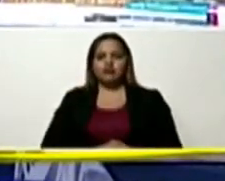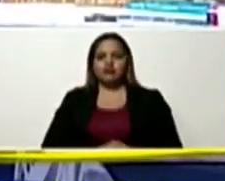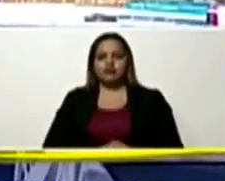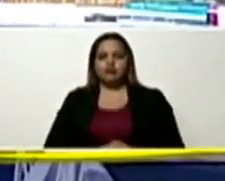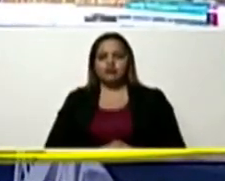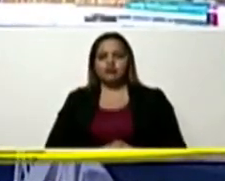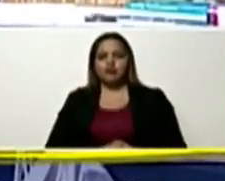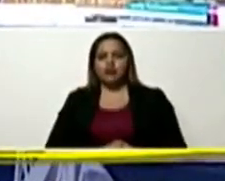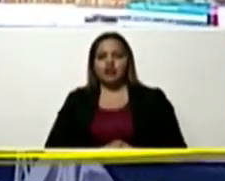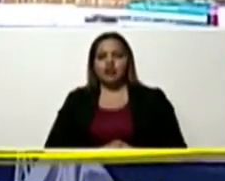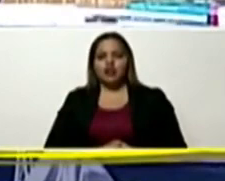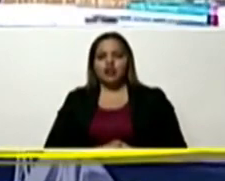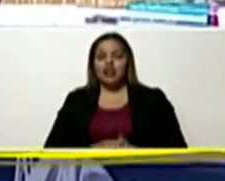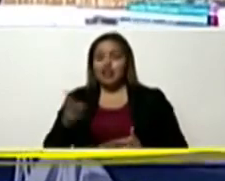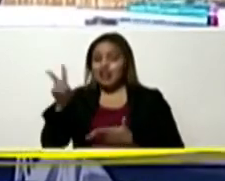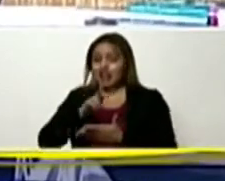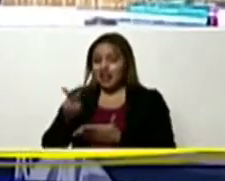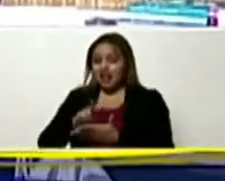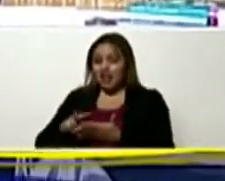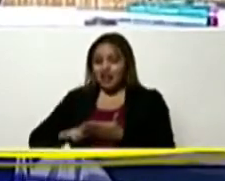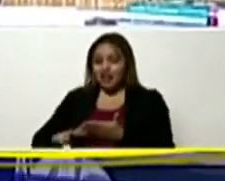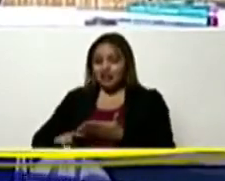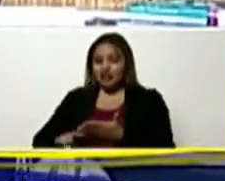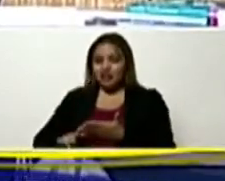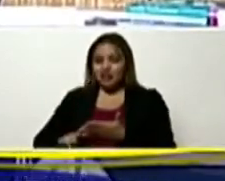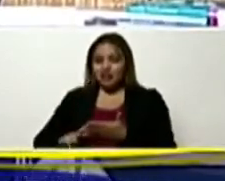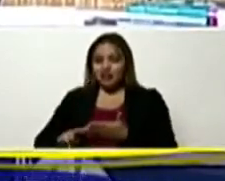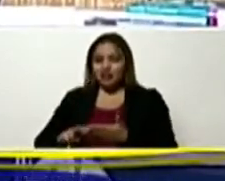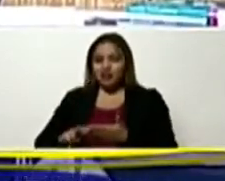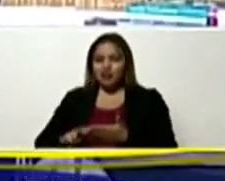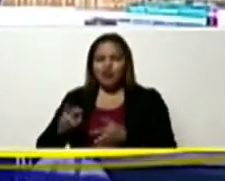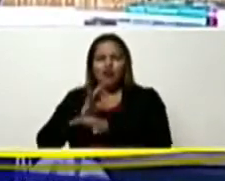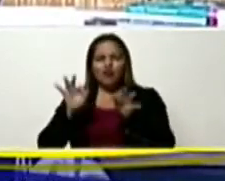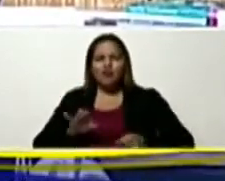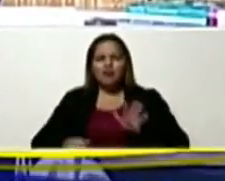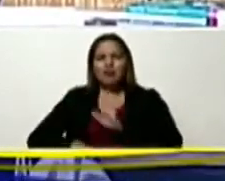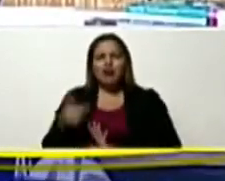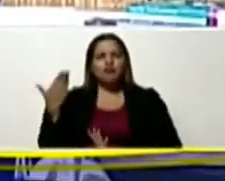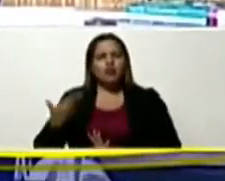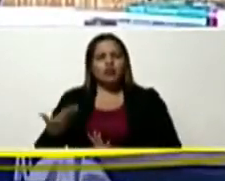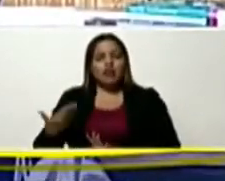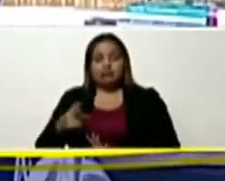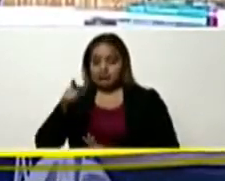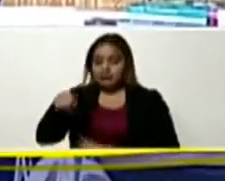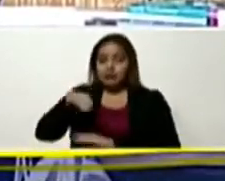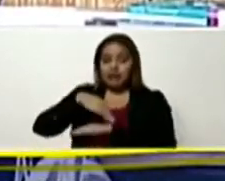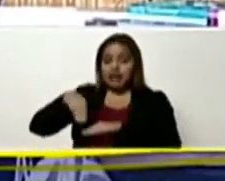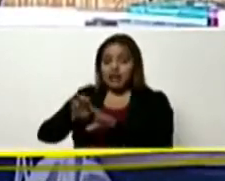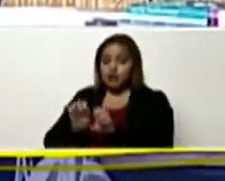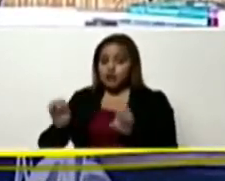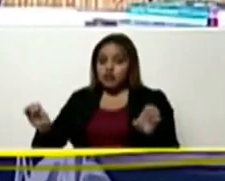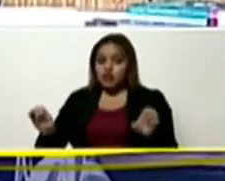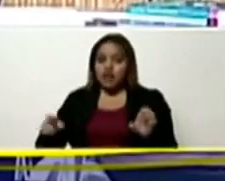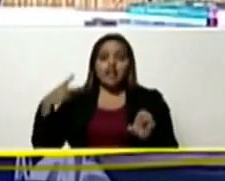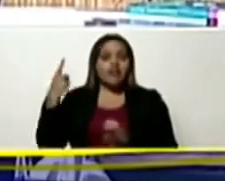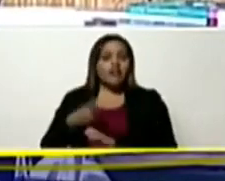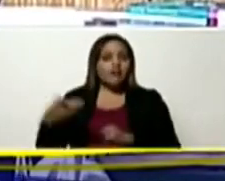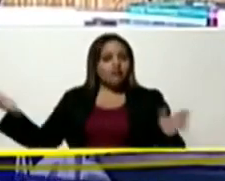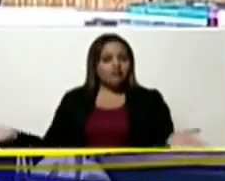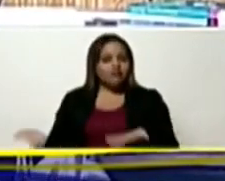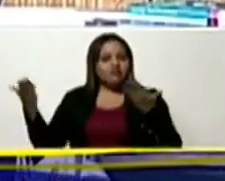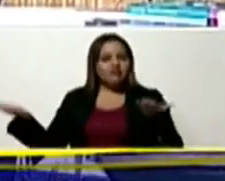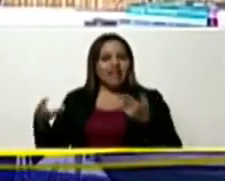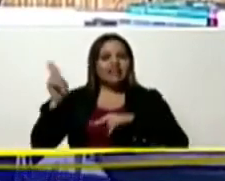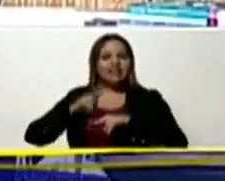Y leer es uno de los elementos más importantes, señora ministra de Educación, que debemos estimular en